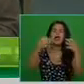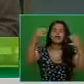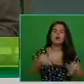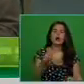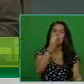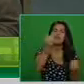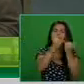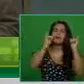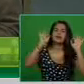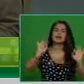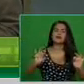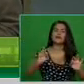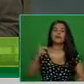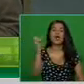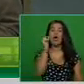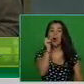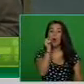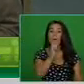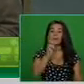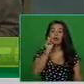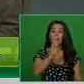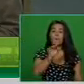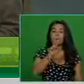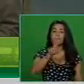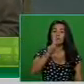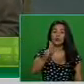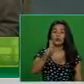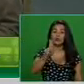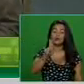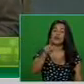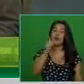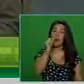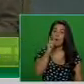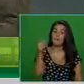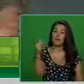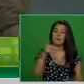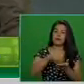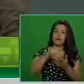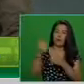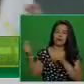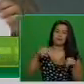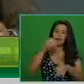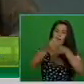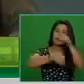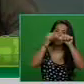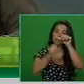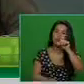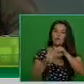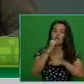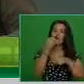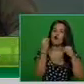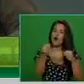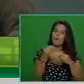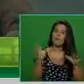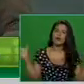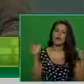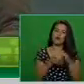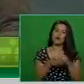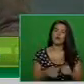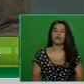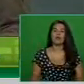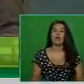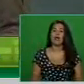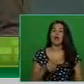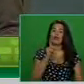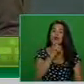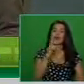Linares, presidente de Ciara, nos acompaña tratando de este tema, lo que va a ser este 20º encuentro o reunión, denominado reunión especializada